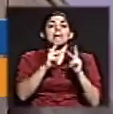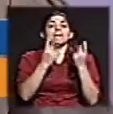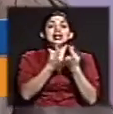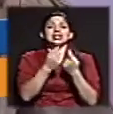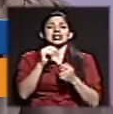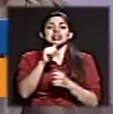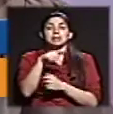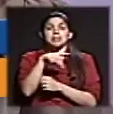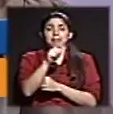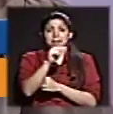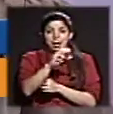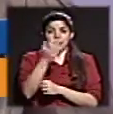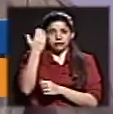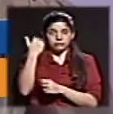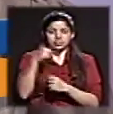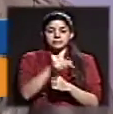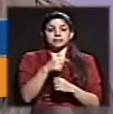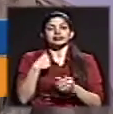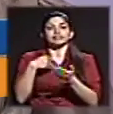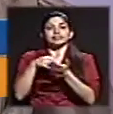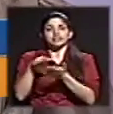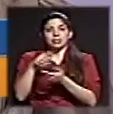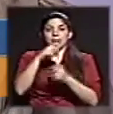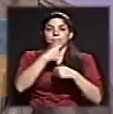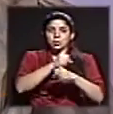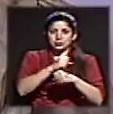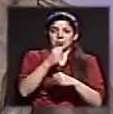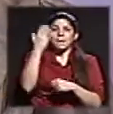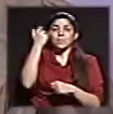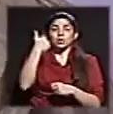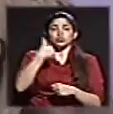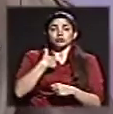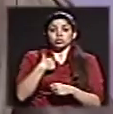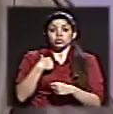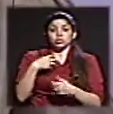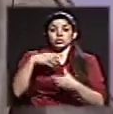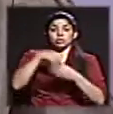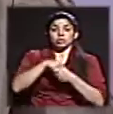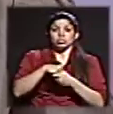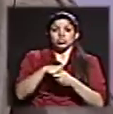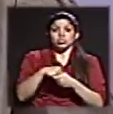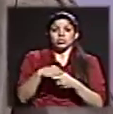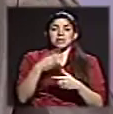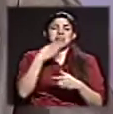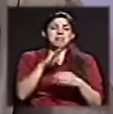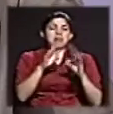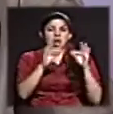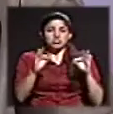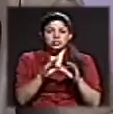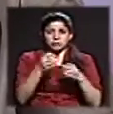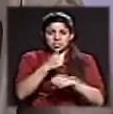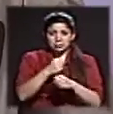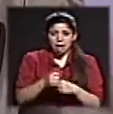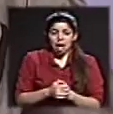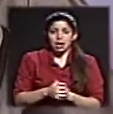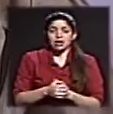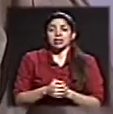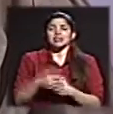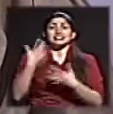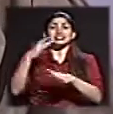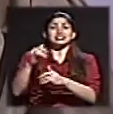Ciudadana en el que yo participaba también de la municipalidad, porque yo estaba dejando muy mal a la municipalidad, de que me han